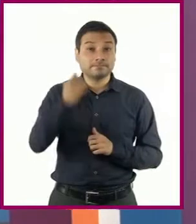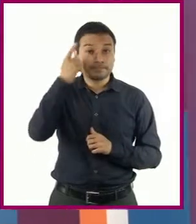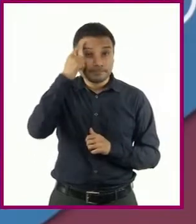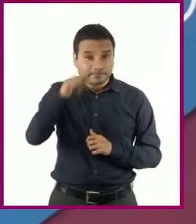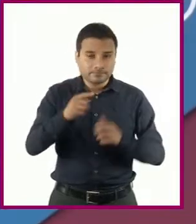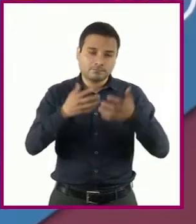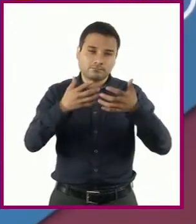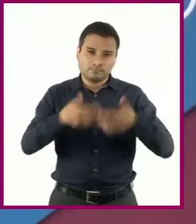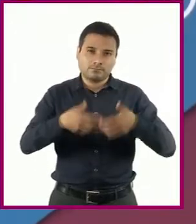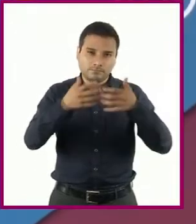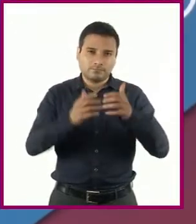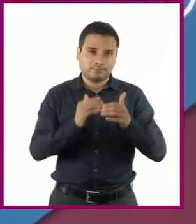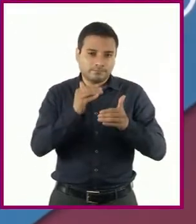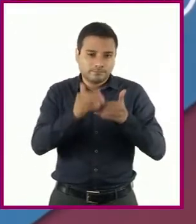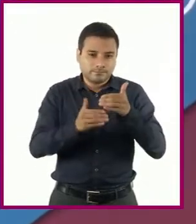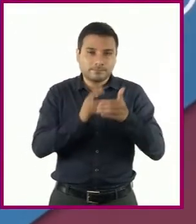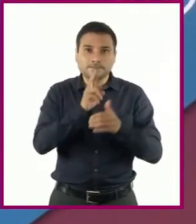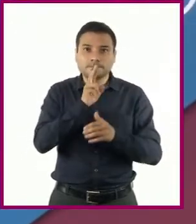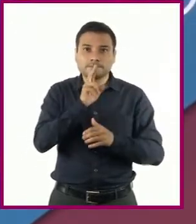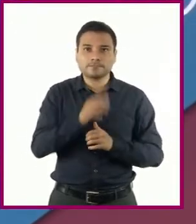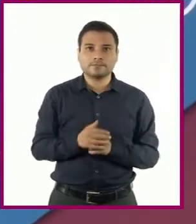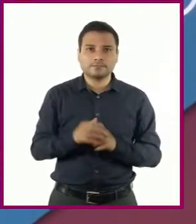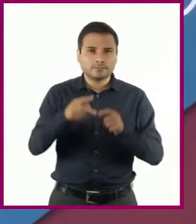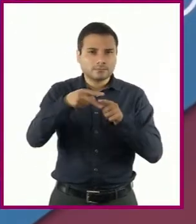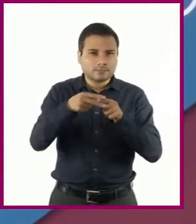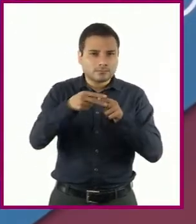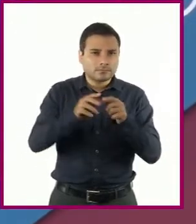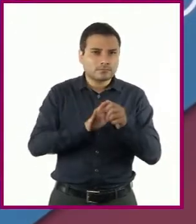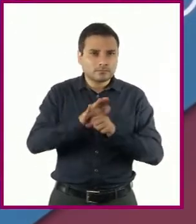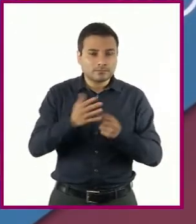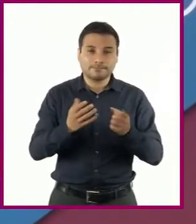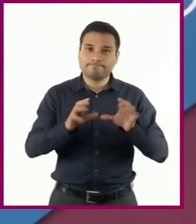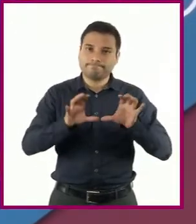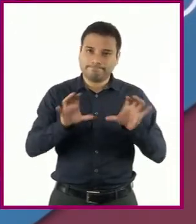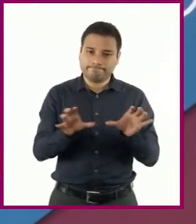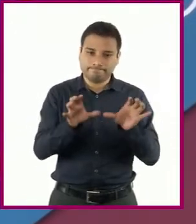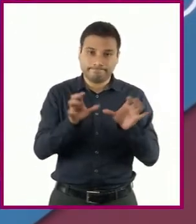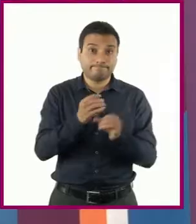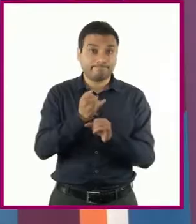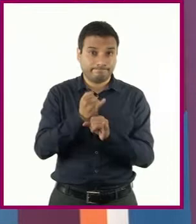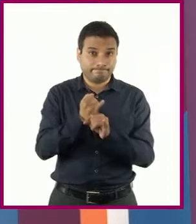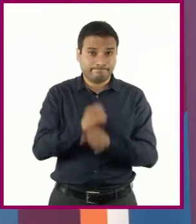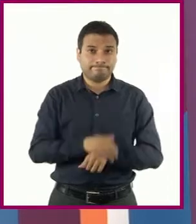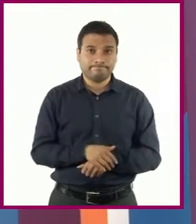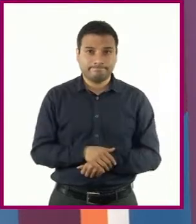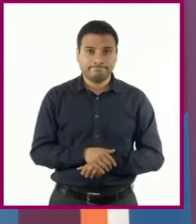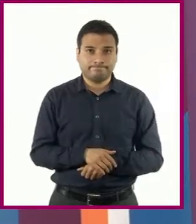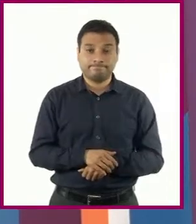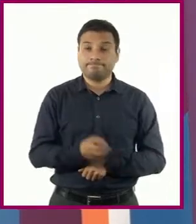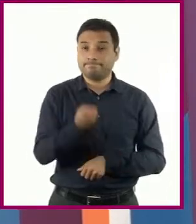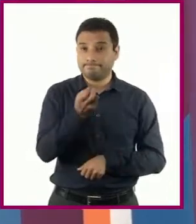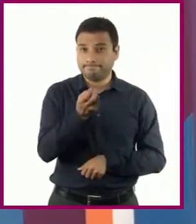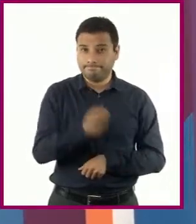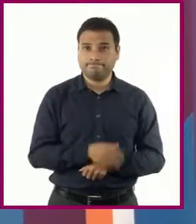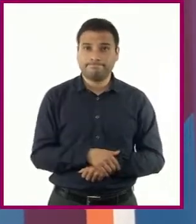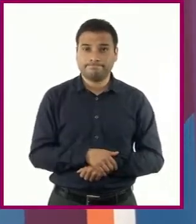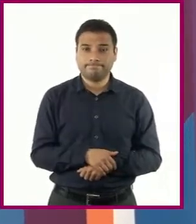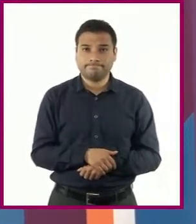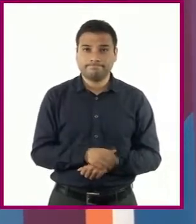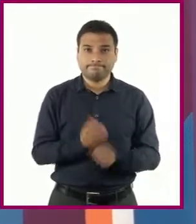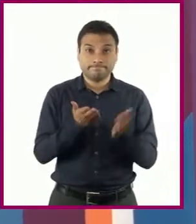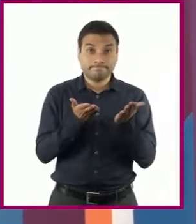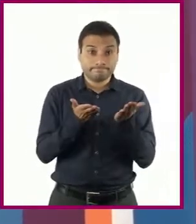otras empresas. Sus herramientas de trabajo son una computadora e internet. Exactamente. Los